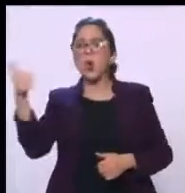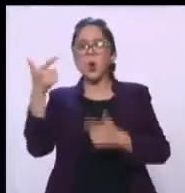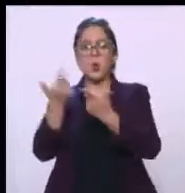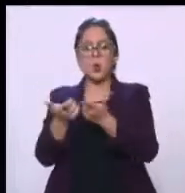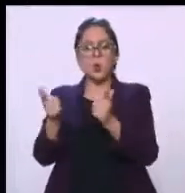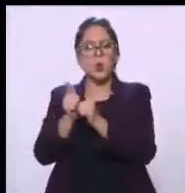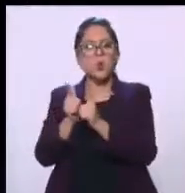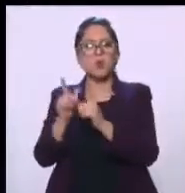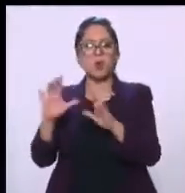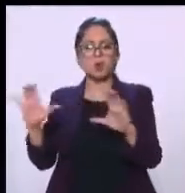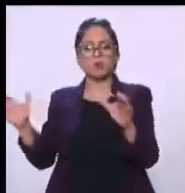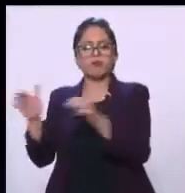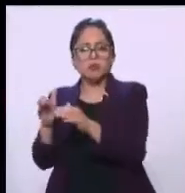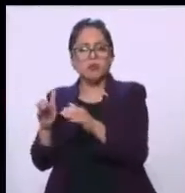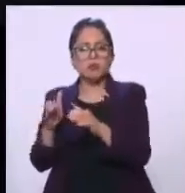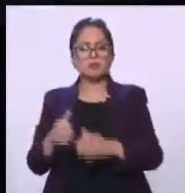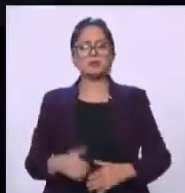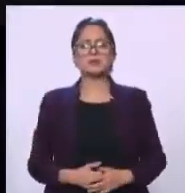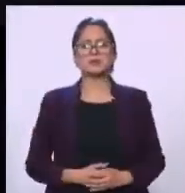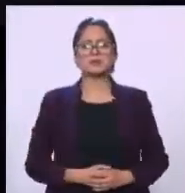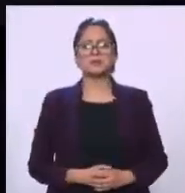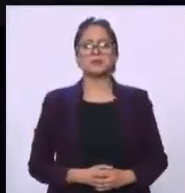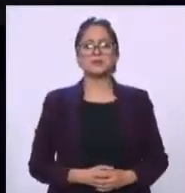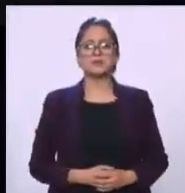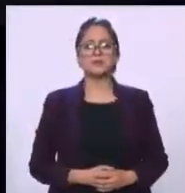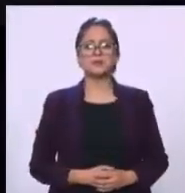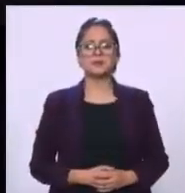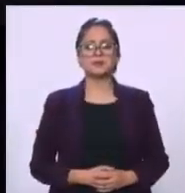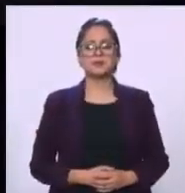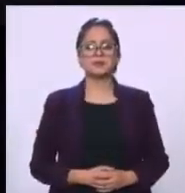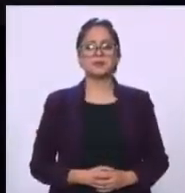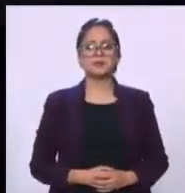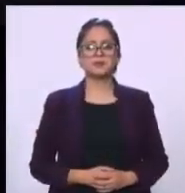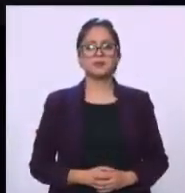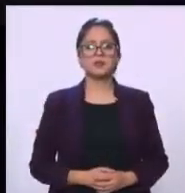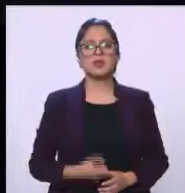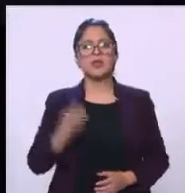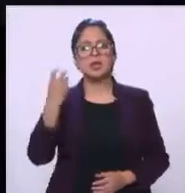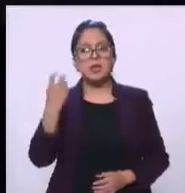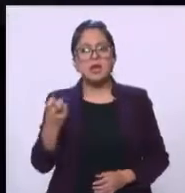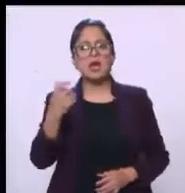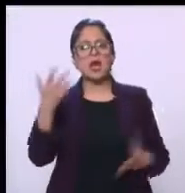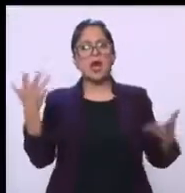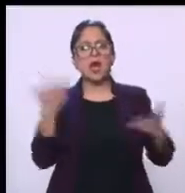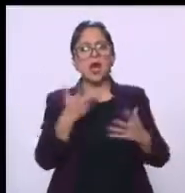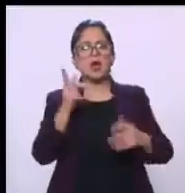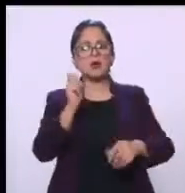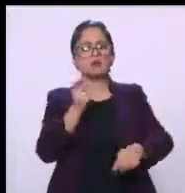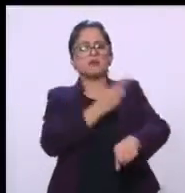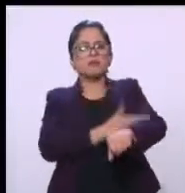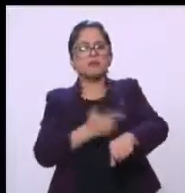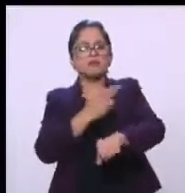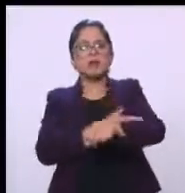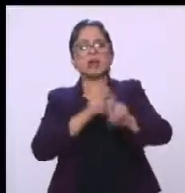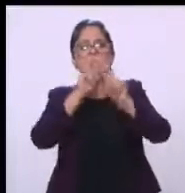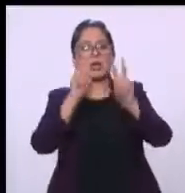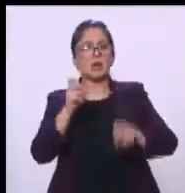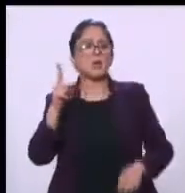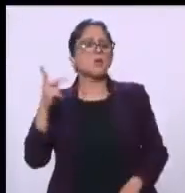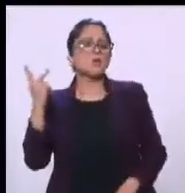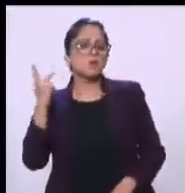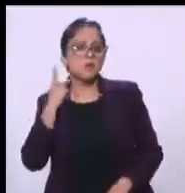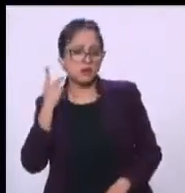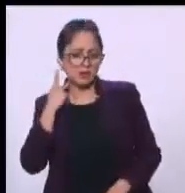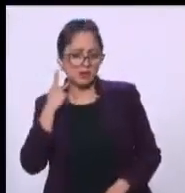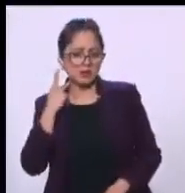es más bien como la mirada desde donde se están haciendo las políticas públicas. Sin lugar a dudas, y creo que uno de los datos más